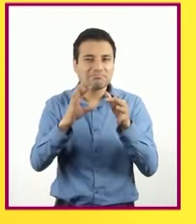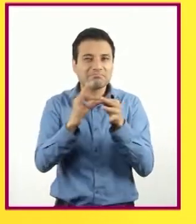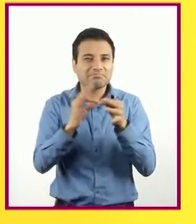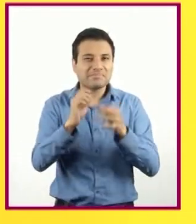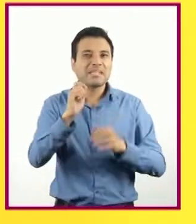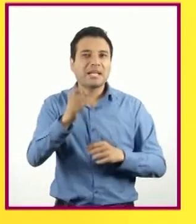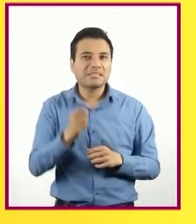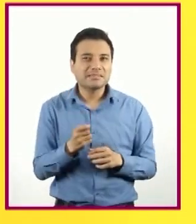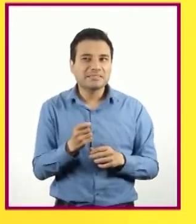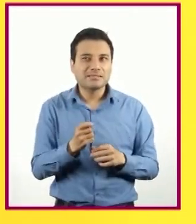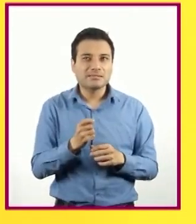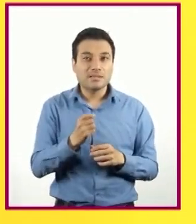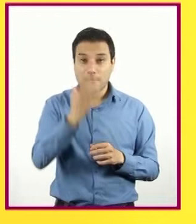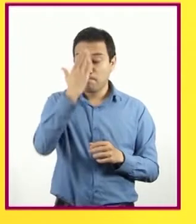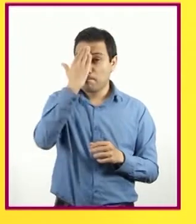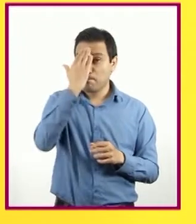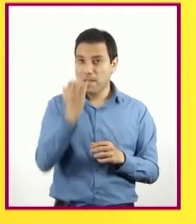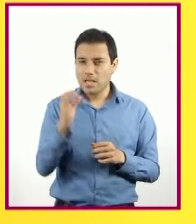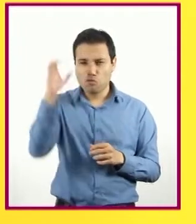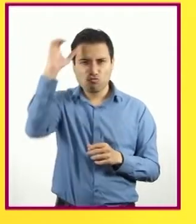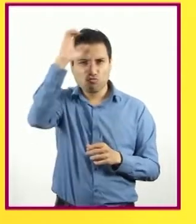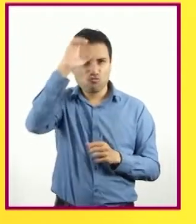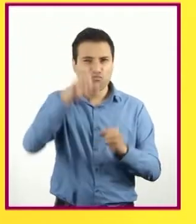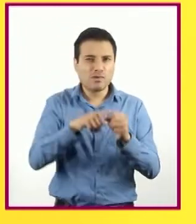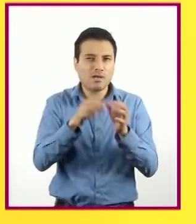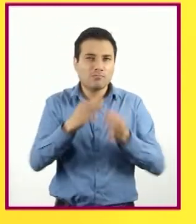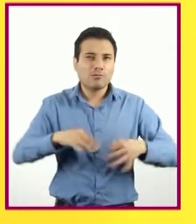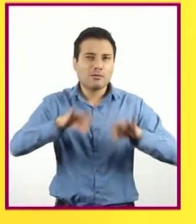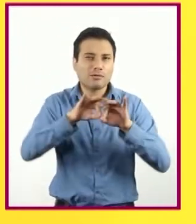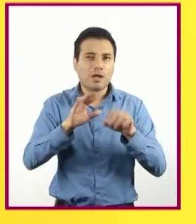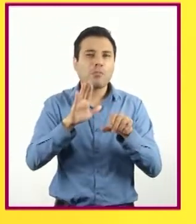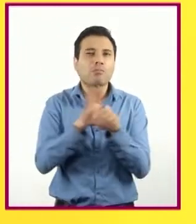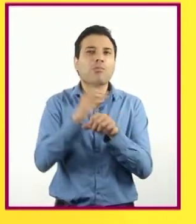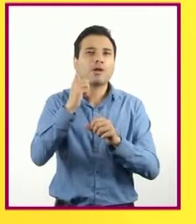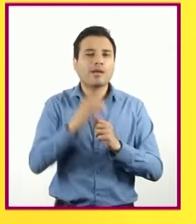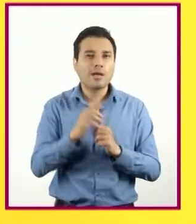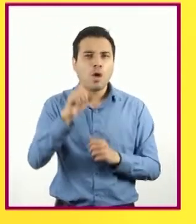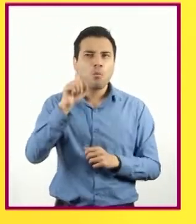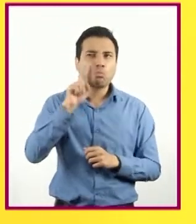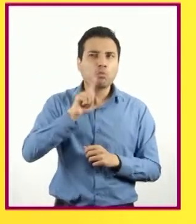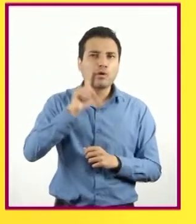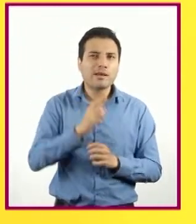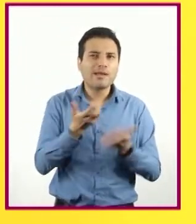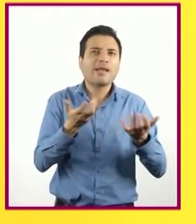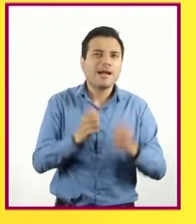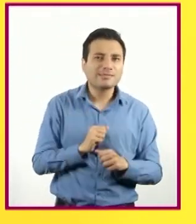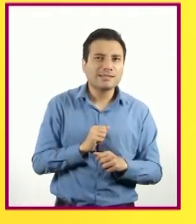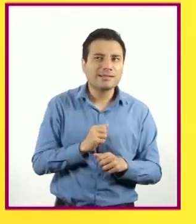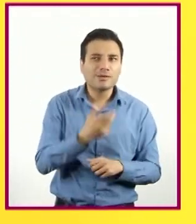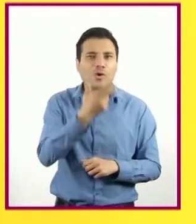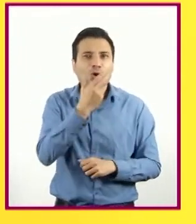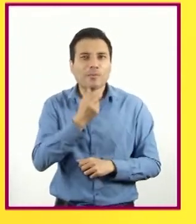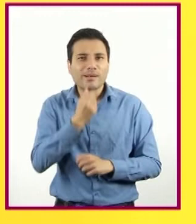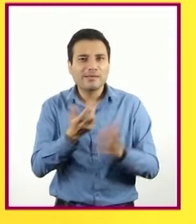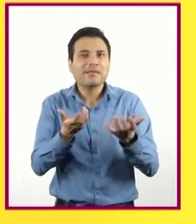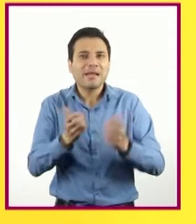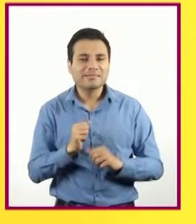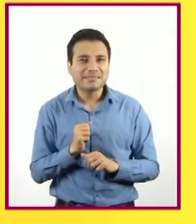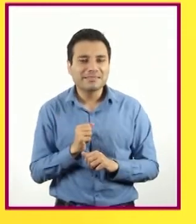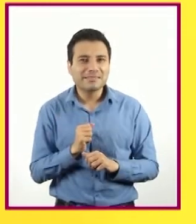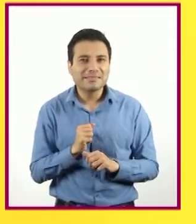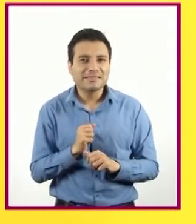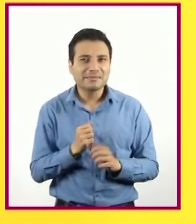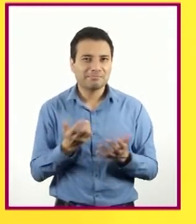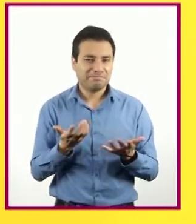culturales destacaron los mayas? ¿Cómo era la participación de las mujeres y los hombres en la cultura maya? ¿Qué